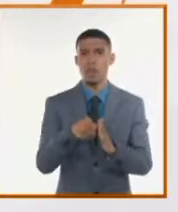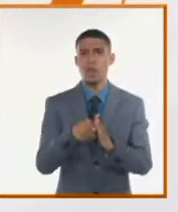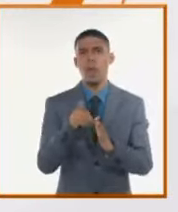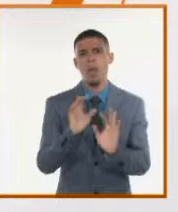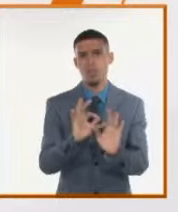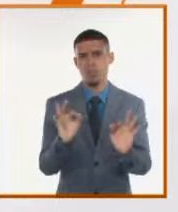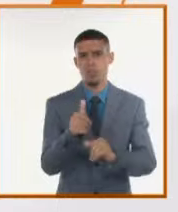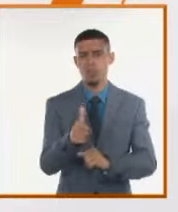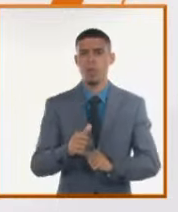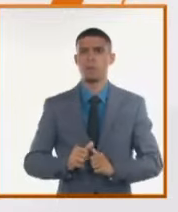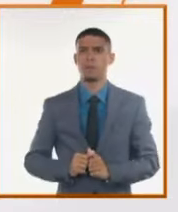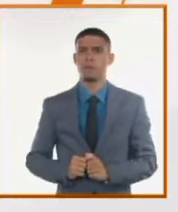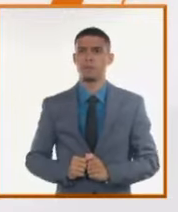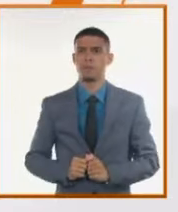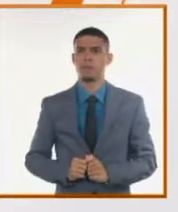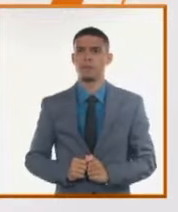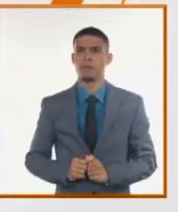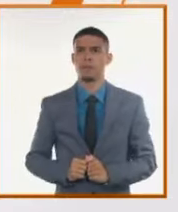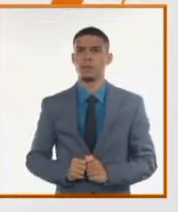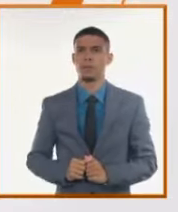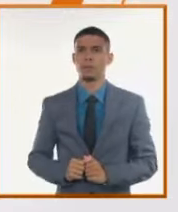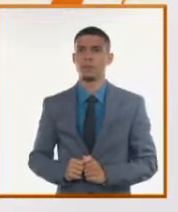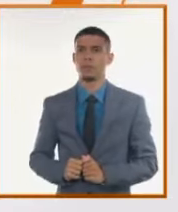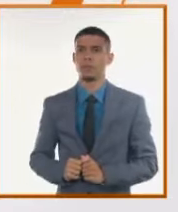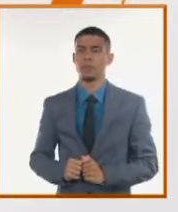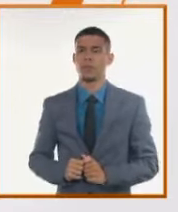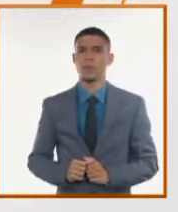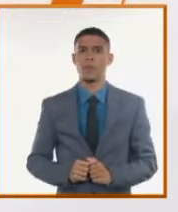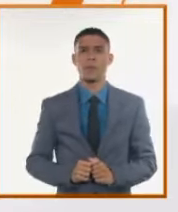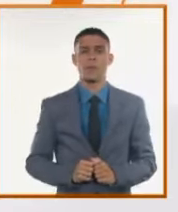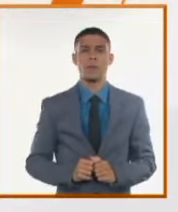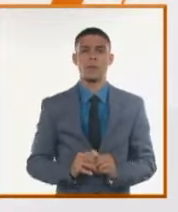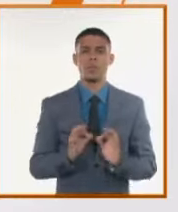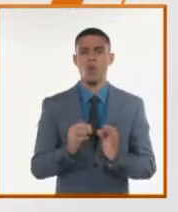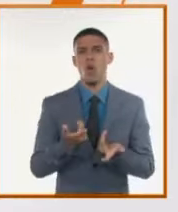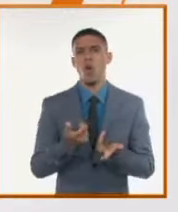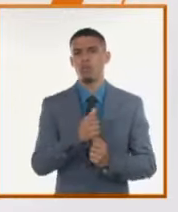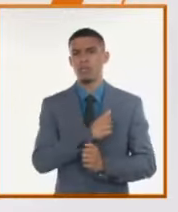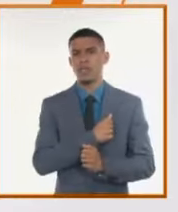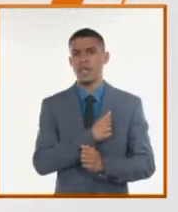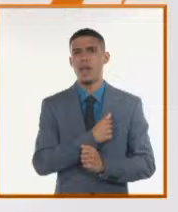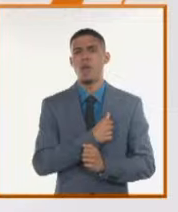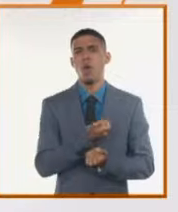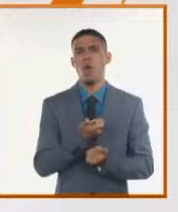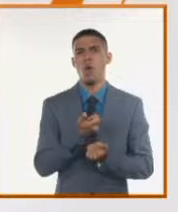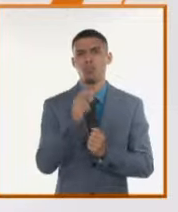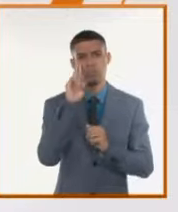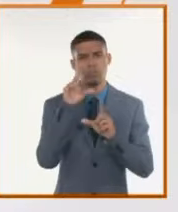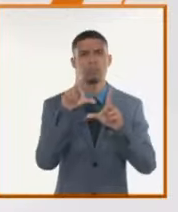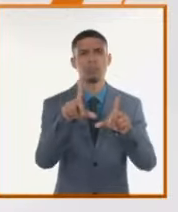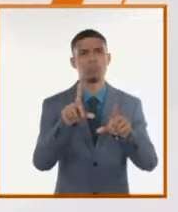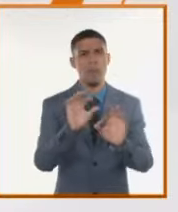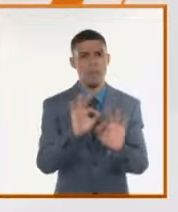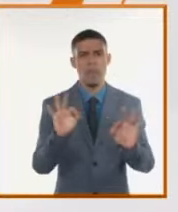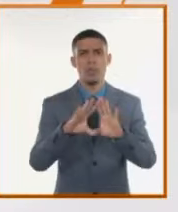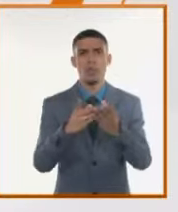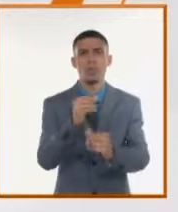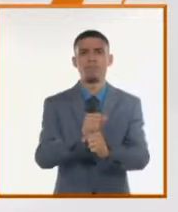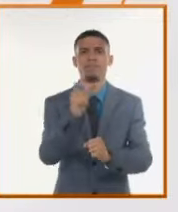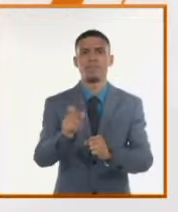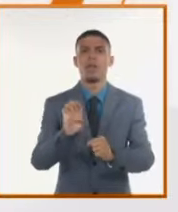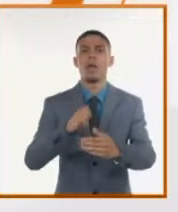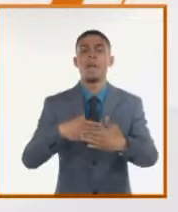Ceballos Ciego de Ávila le habla Lester Jiménez barrameda quiero hacer un reconocimiento especial a los compañeros de la empresa de